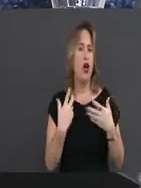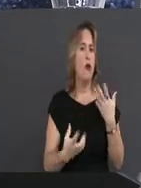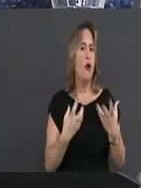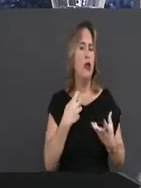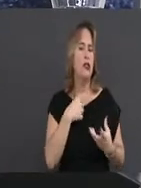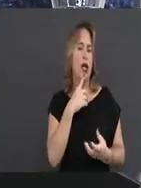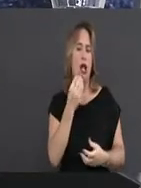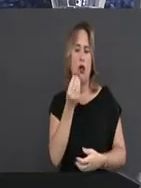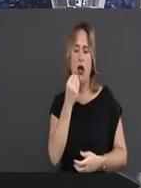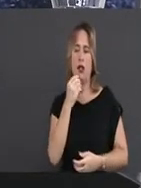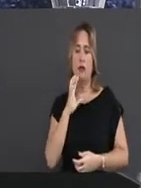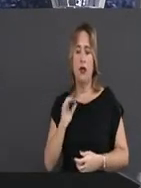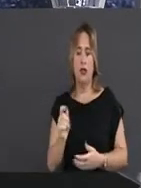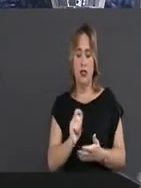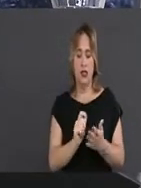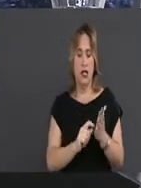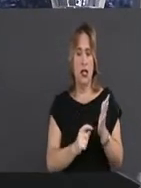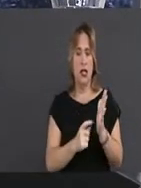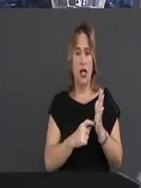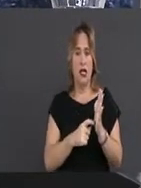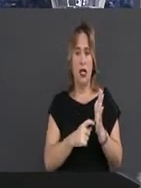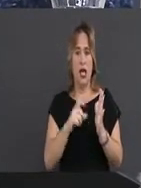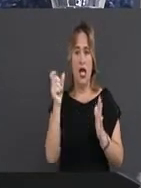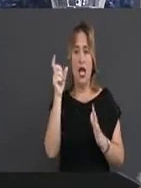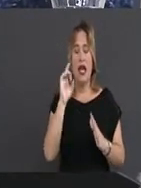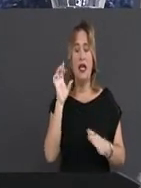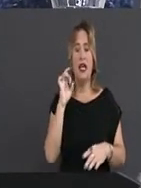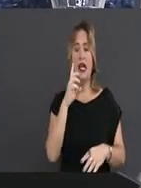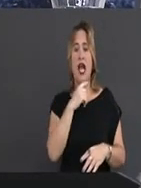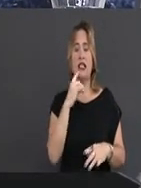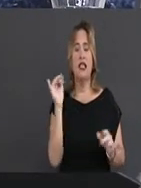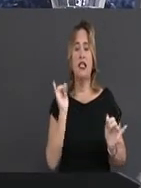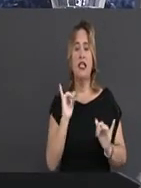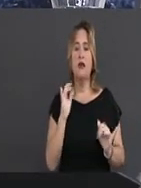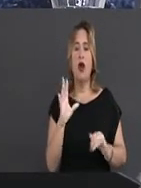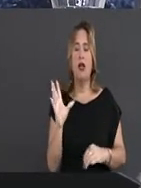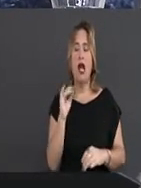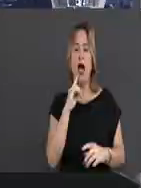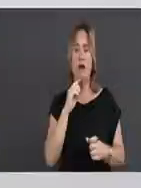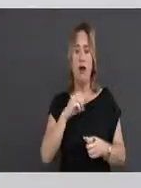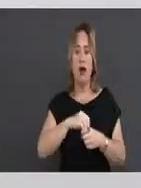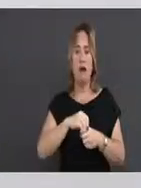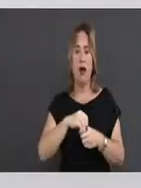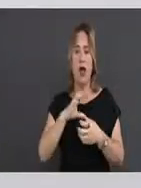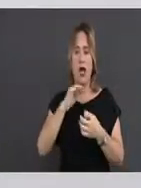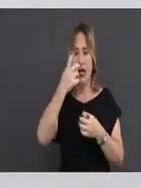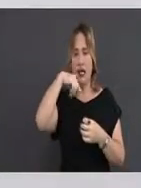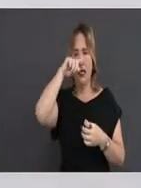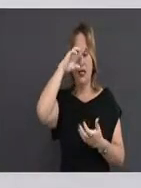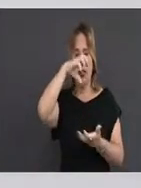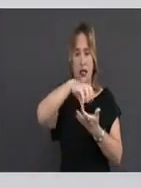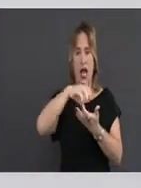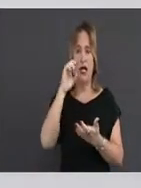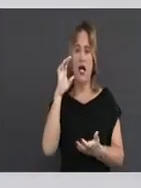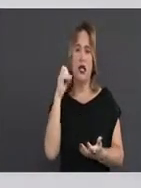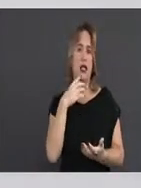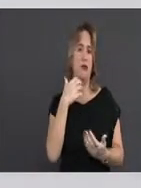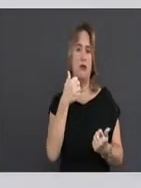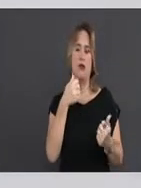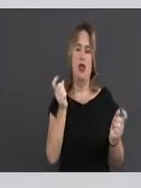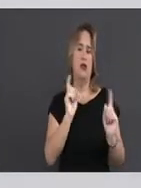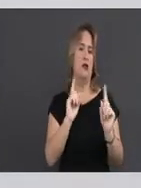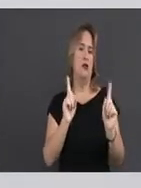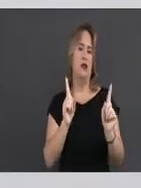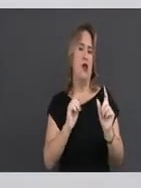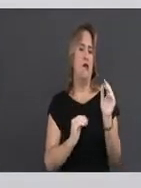los alimentos. Él escribe desde Santa Teresa el Caney y también habla sobre que el abastecimiento de gas en este lugar a veces no es lo